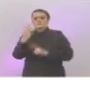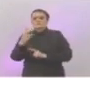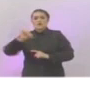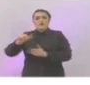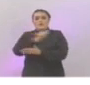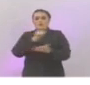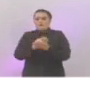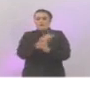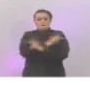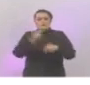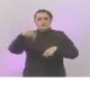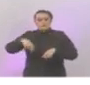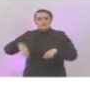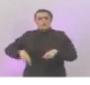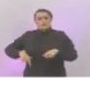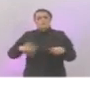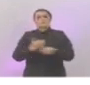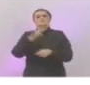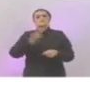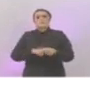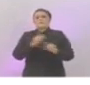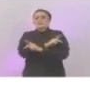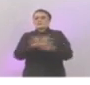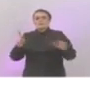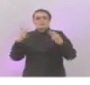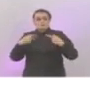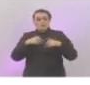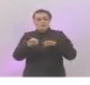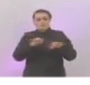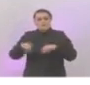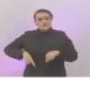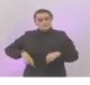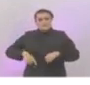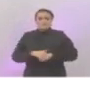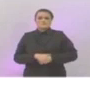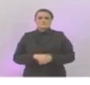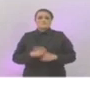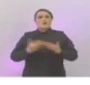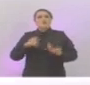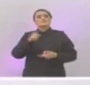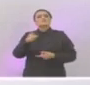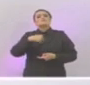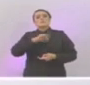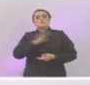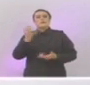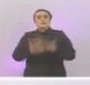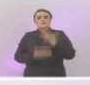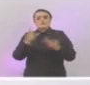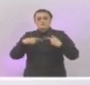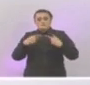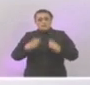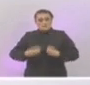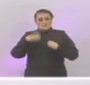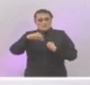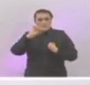legal en el gobierno del Estado para todos los servidores públicos. Como pueden constatar los potosinos,